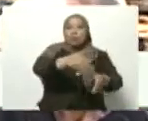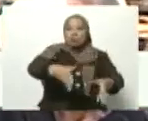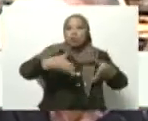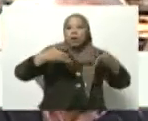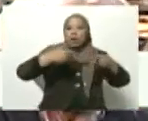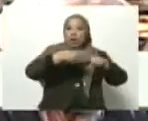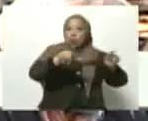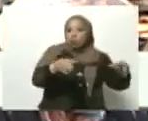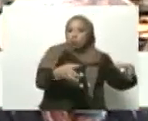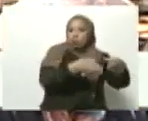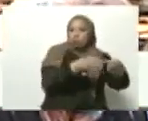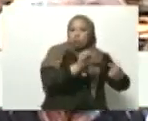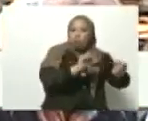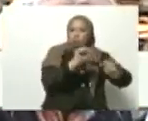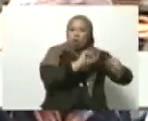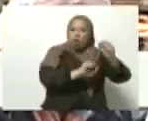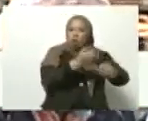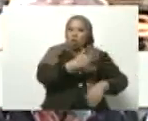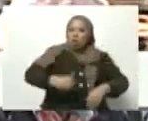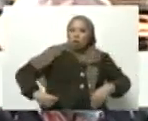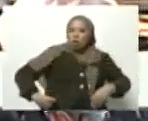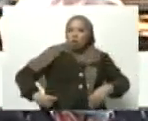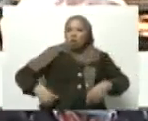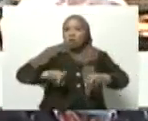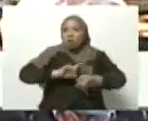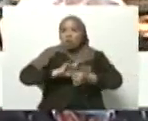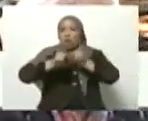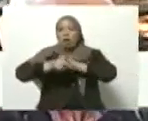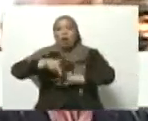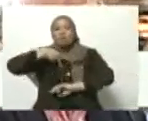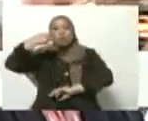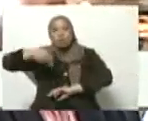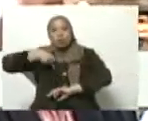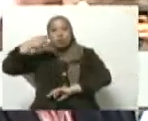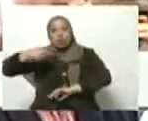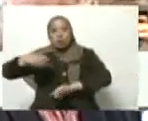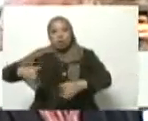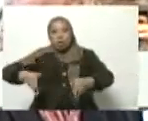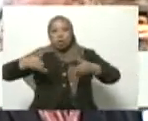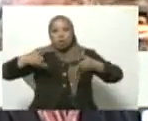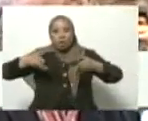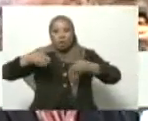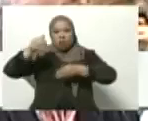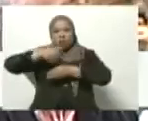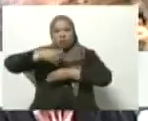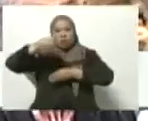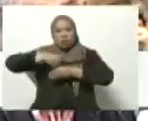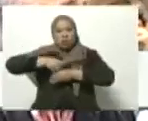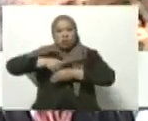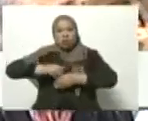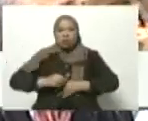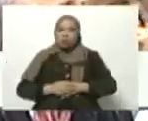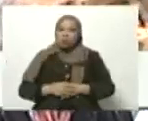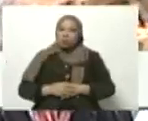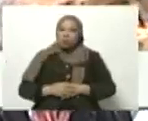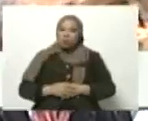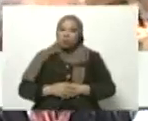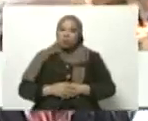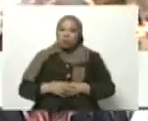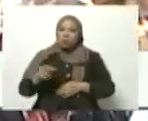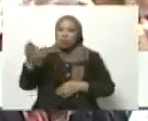¿Podrá haber algún cambio de política de ganar las elecciones los